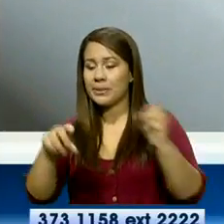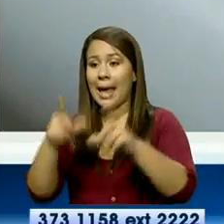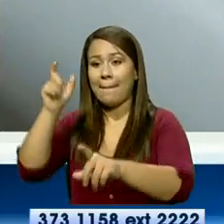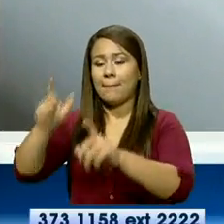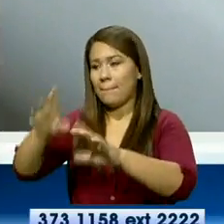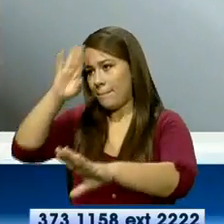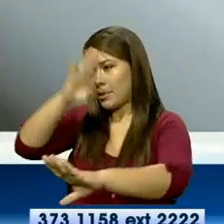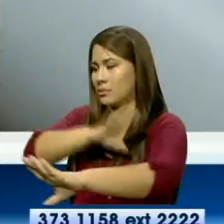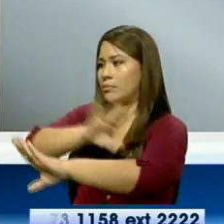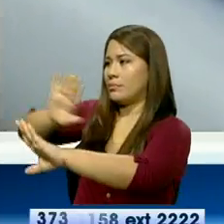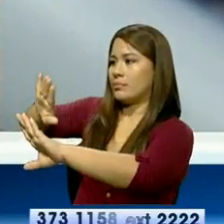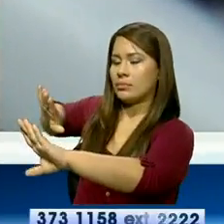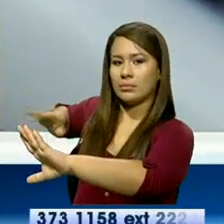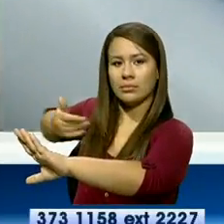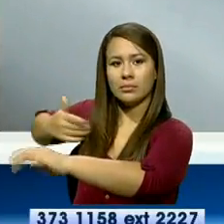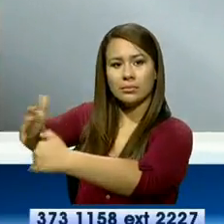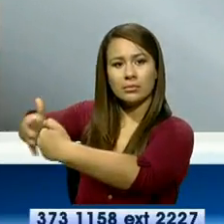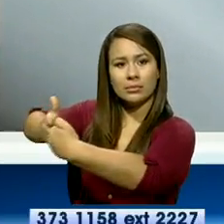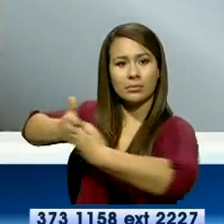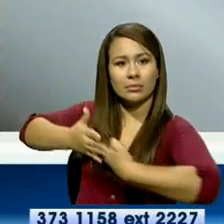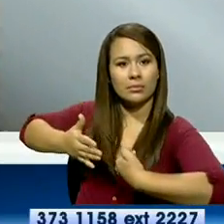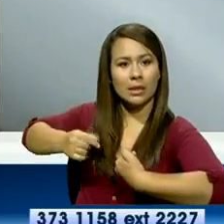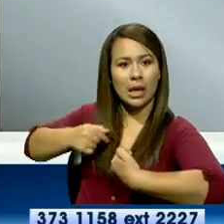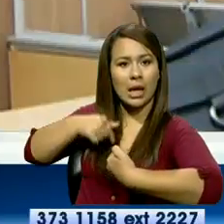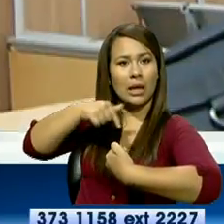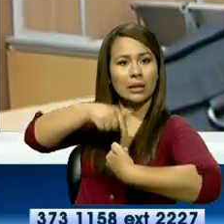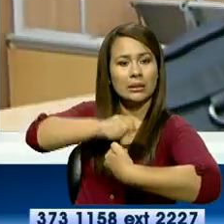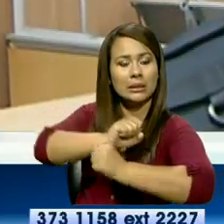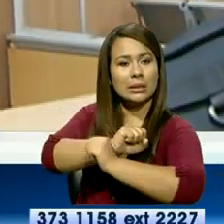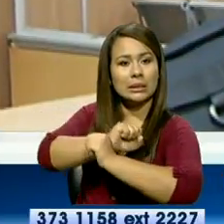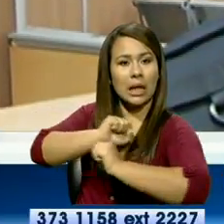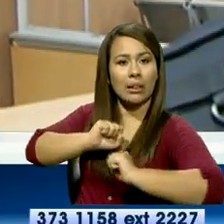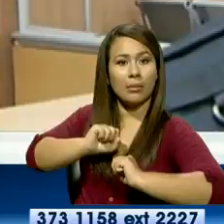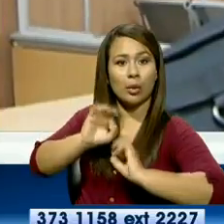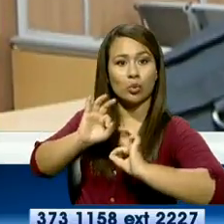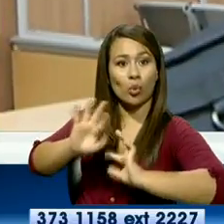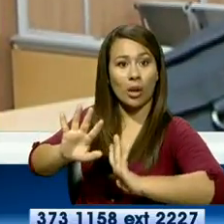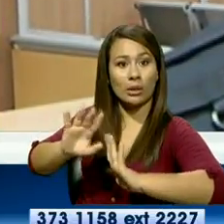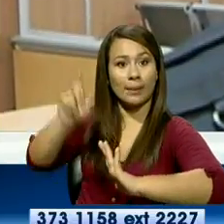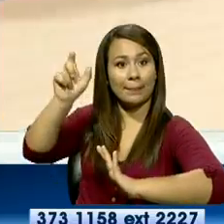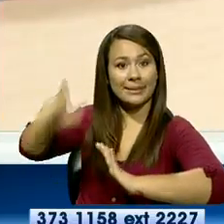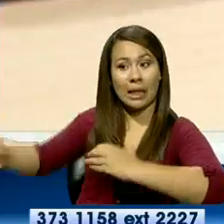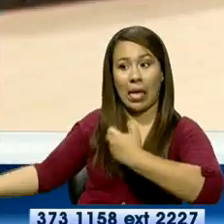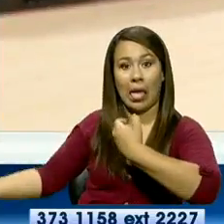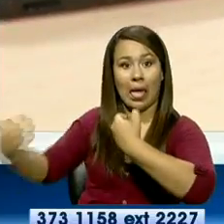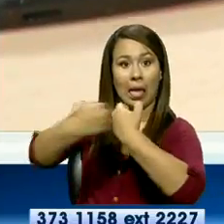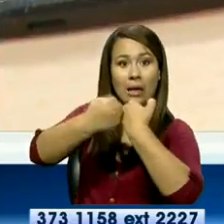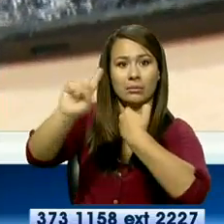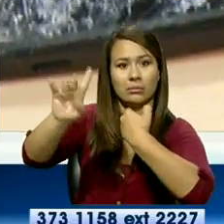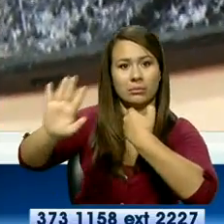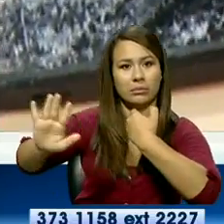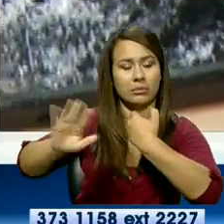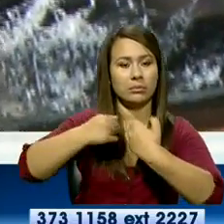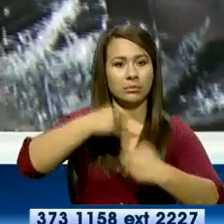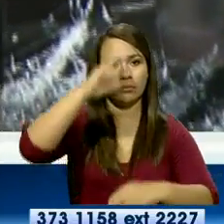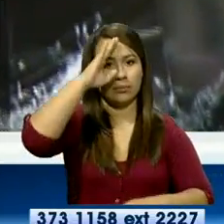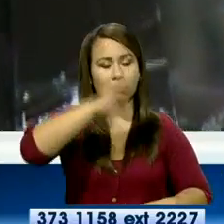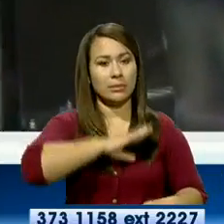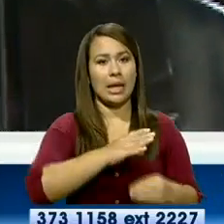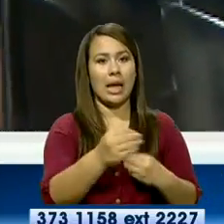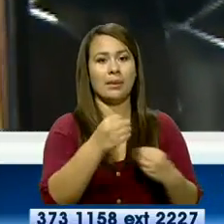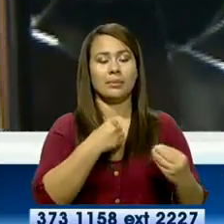moradores le habían retenido y cansados del accionar de este ciudadano, que ha sido por varias noches,